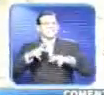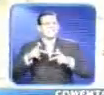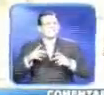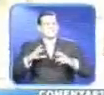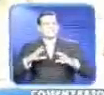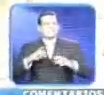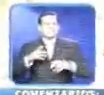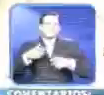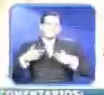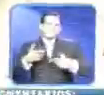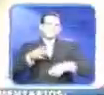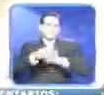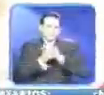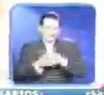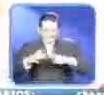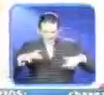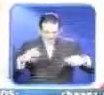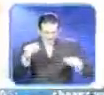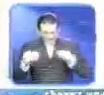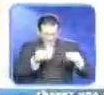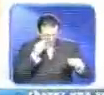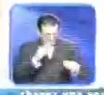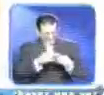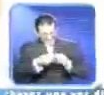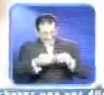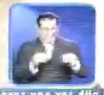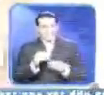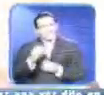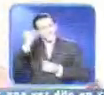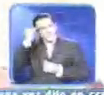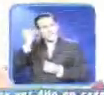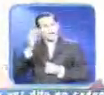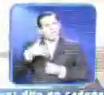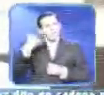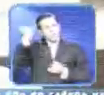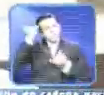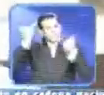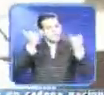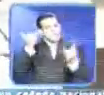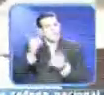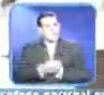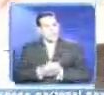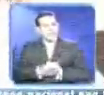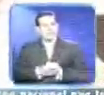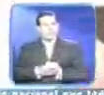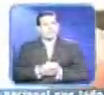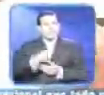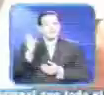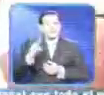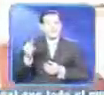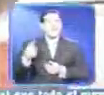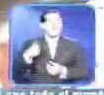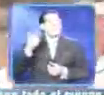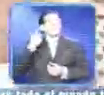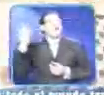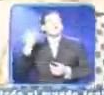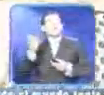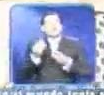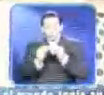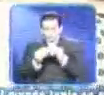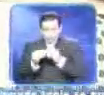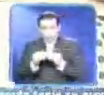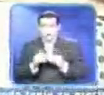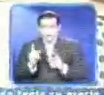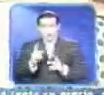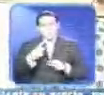queremos botar, pero no sabemos qué hacer con ellos. Cualquiera puede dejar fluir su creatividad, aunque nunca haya sido una estrella en manualidades.